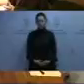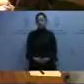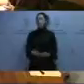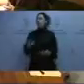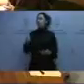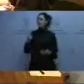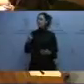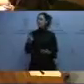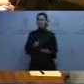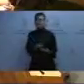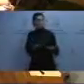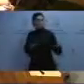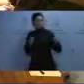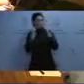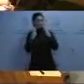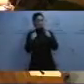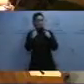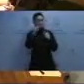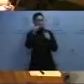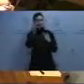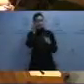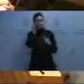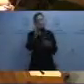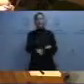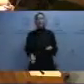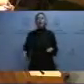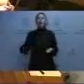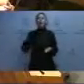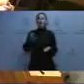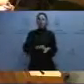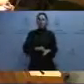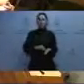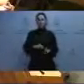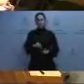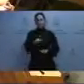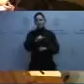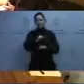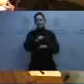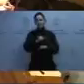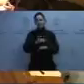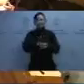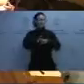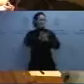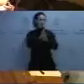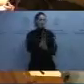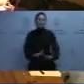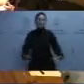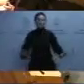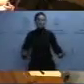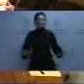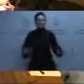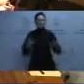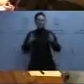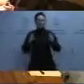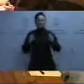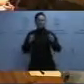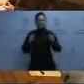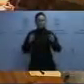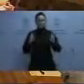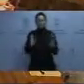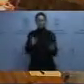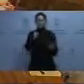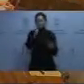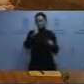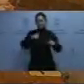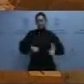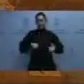Presidente, señorías, una vez más, esperamos que sea la última, la definitiva, nos encontramos